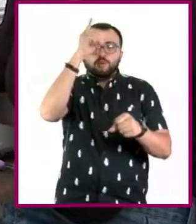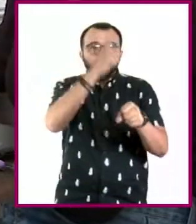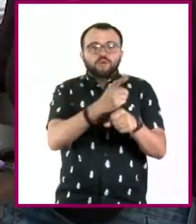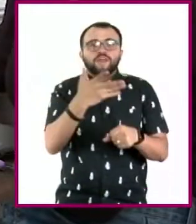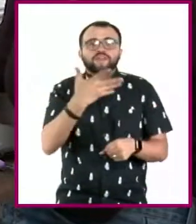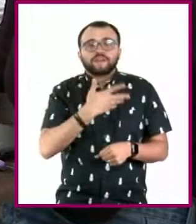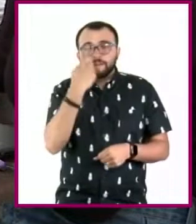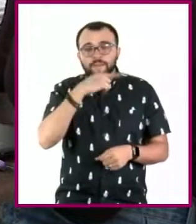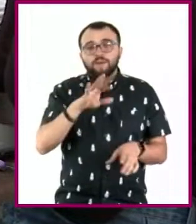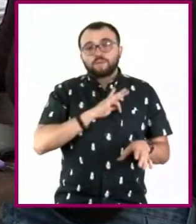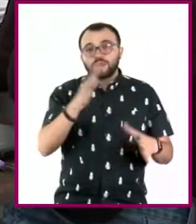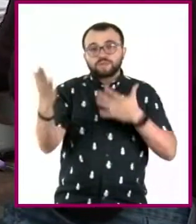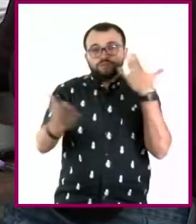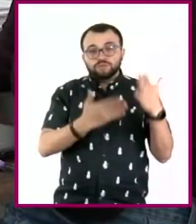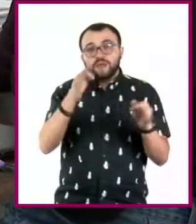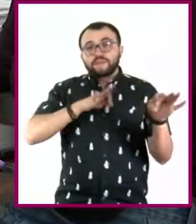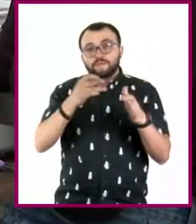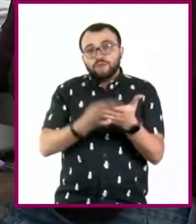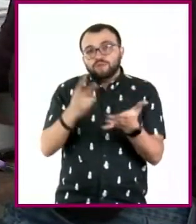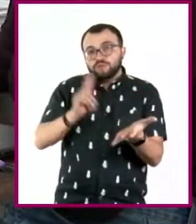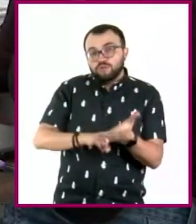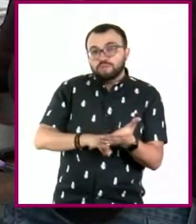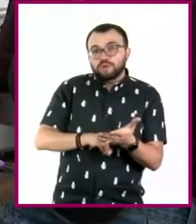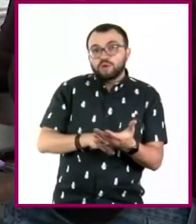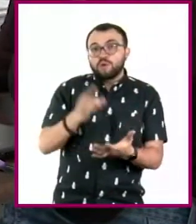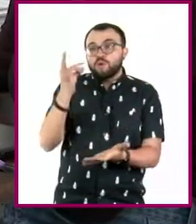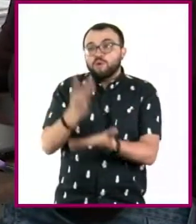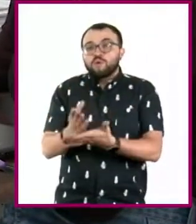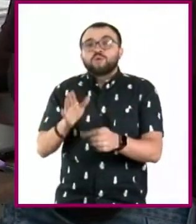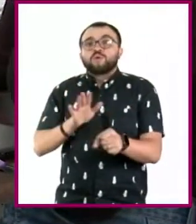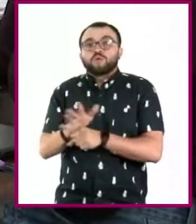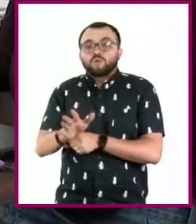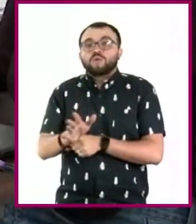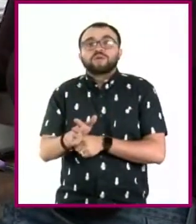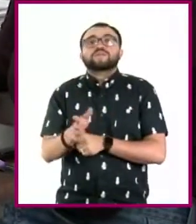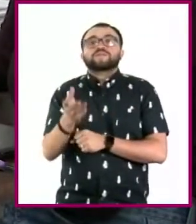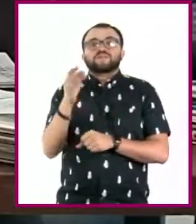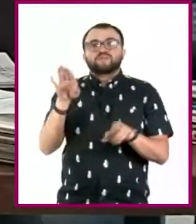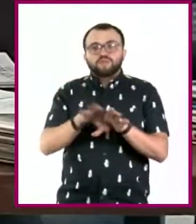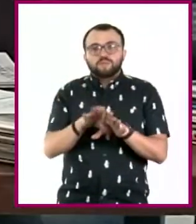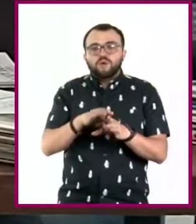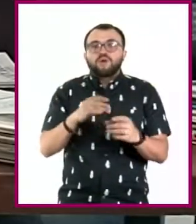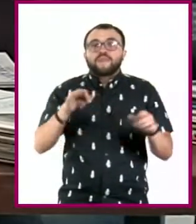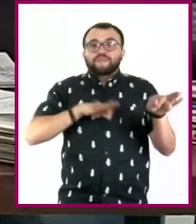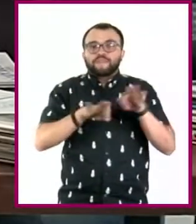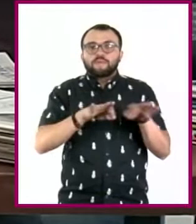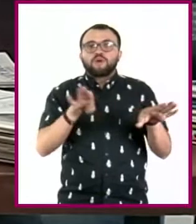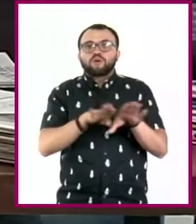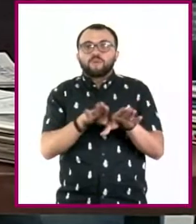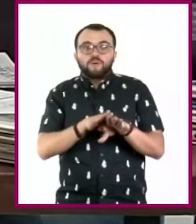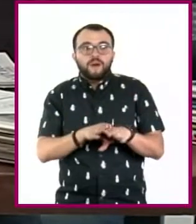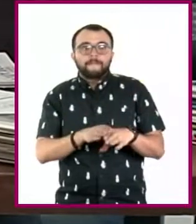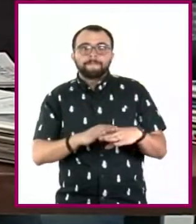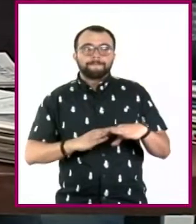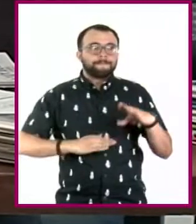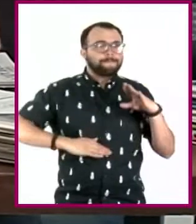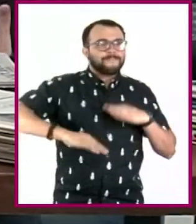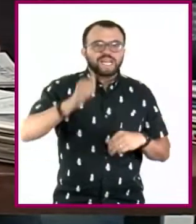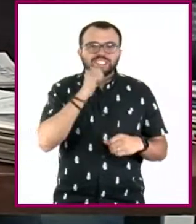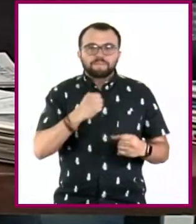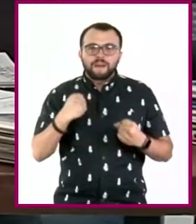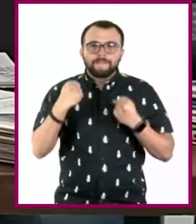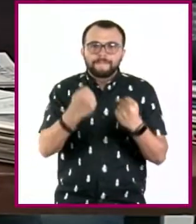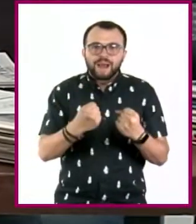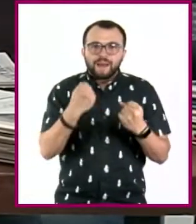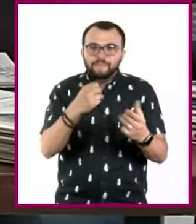trabajar. No son en los que les gustaría, sino en un empleo donde no sean explotados. También pienso que no se trata solo de cómo